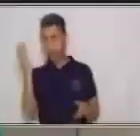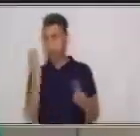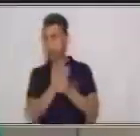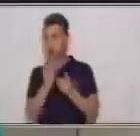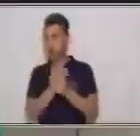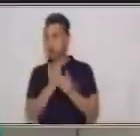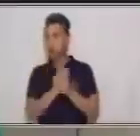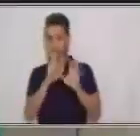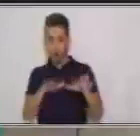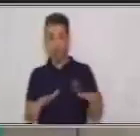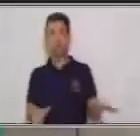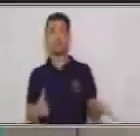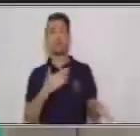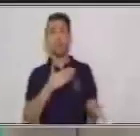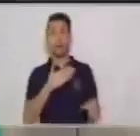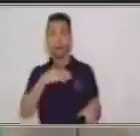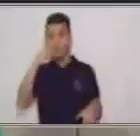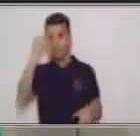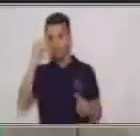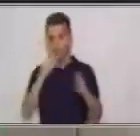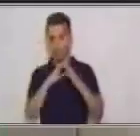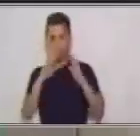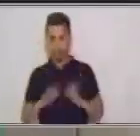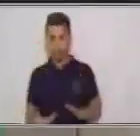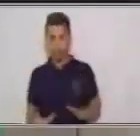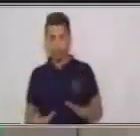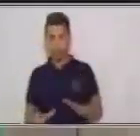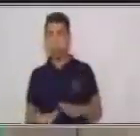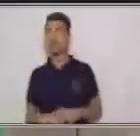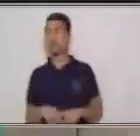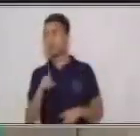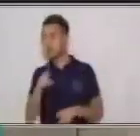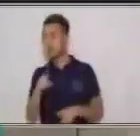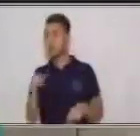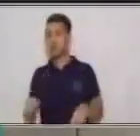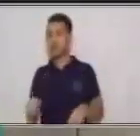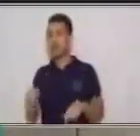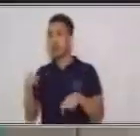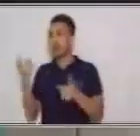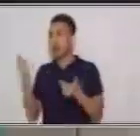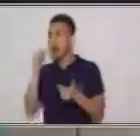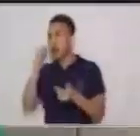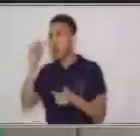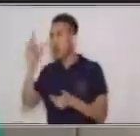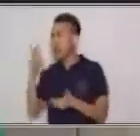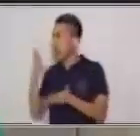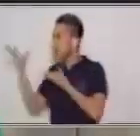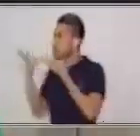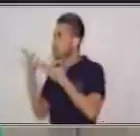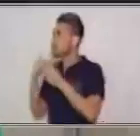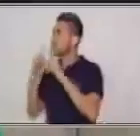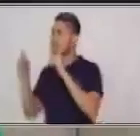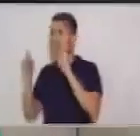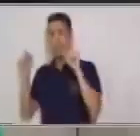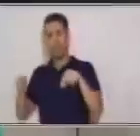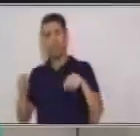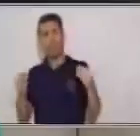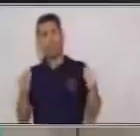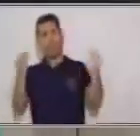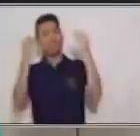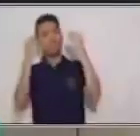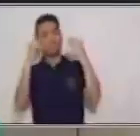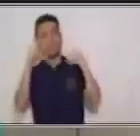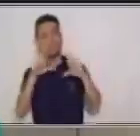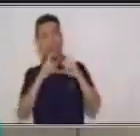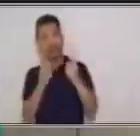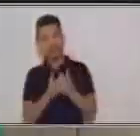trabajos en el portafolio Aprendo en Casa. Y con quien estés en este momento, haz la pregunta de qué fue lo que aprendiste.